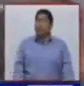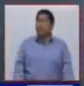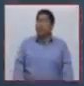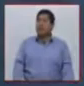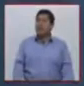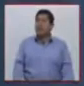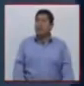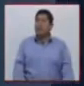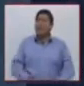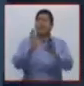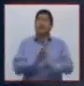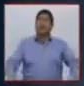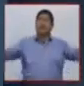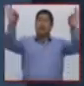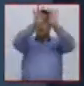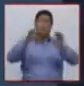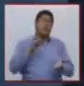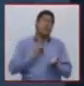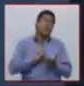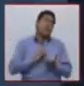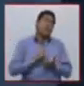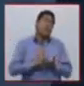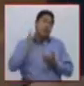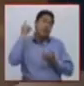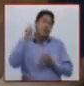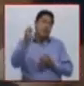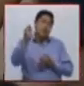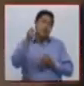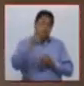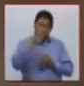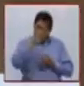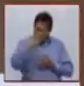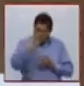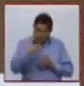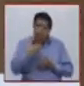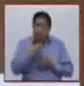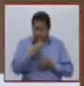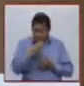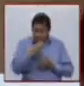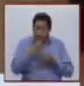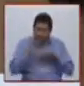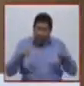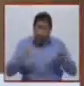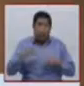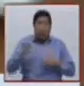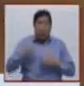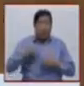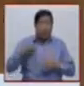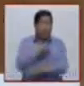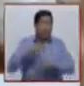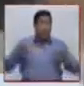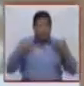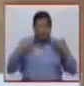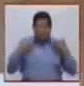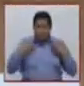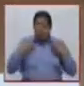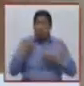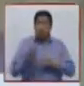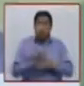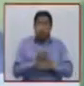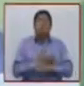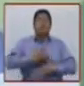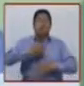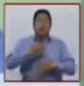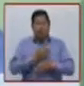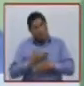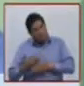¿Es importante, doctor, tratar a tiempo los resfríos? Sí, bueno, cuando nosotros tenemos un proceso respiratorio,